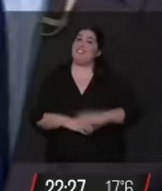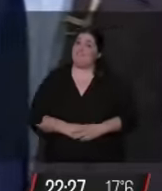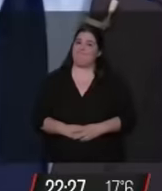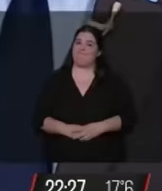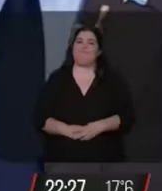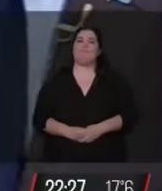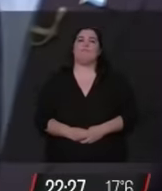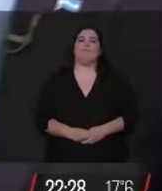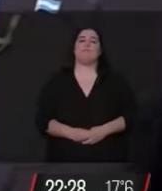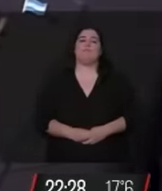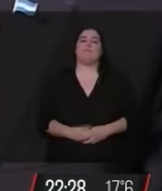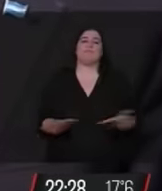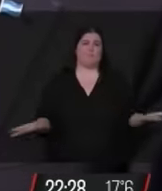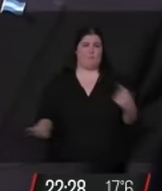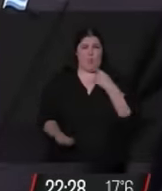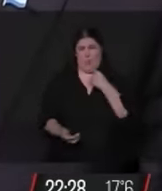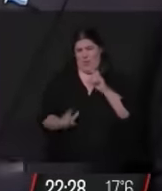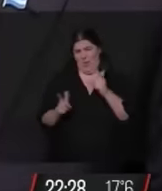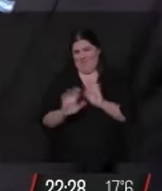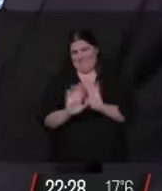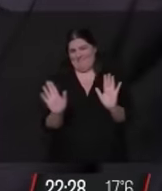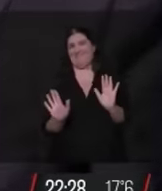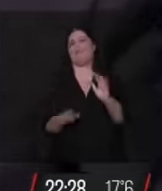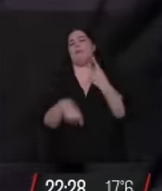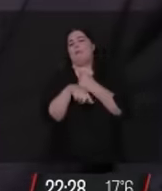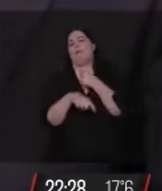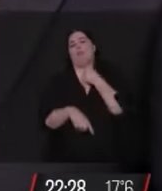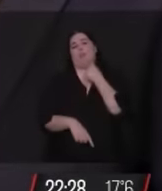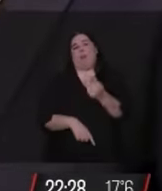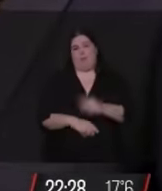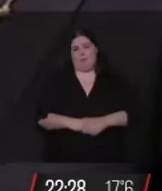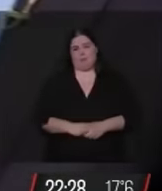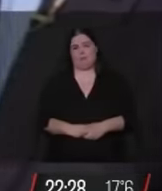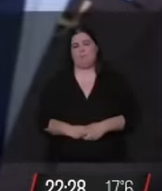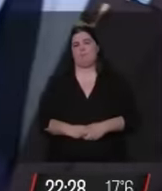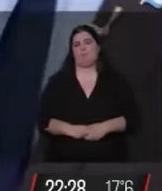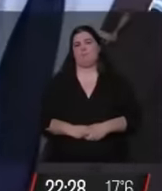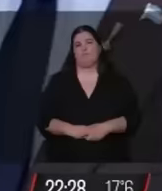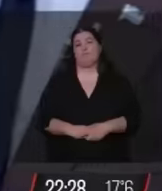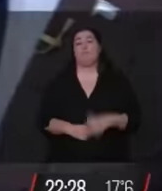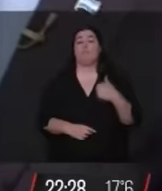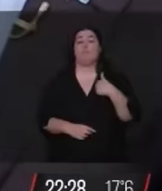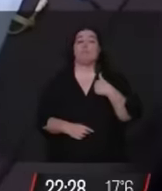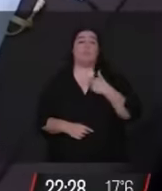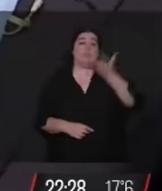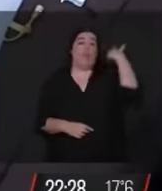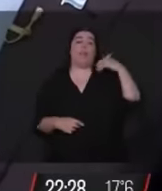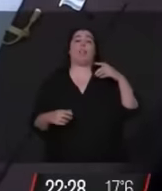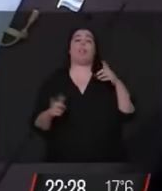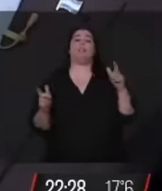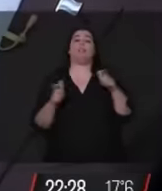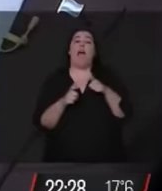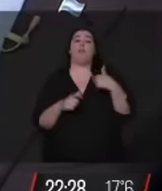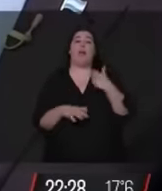Bueno, sin duda, lo primero que te quisiera preguntar es si cuando yo era presidente de la Cámara y vos eras